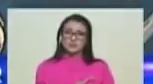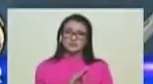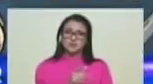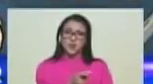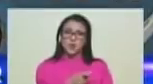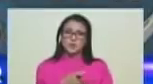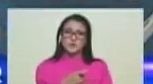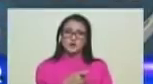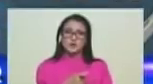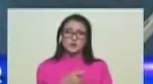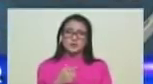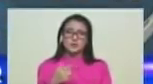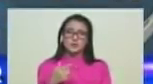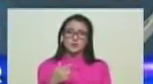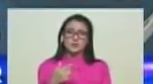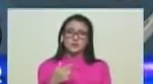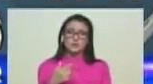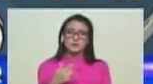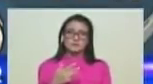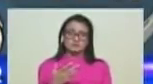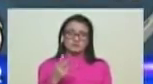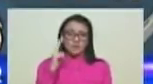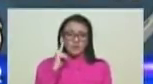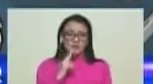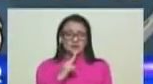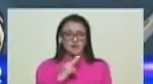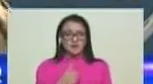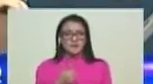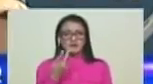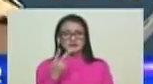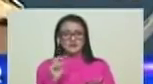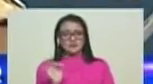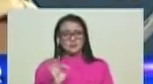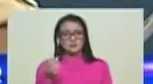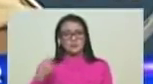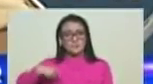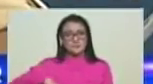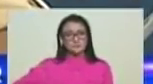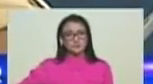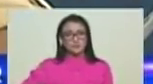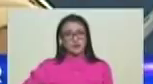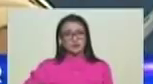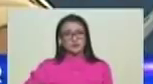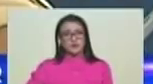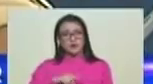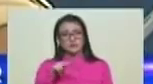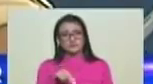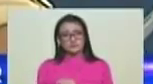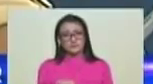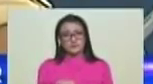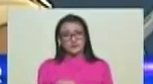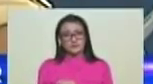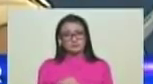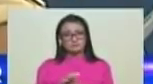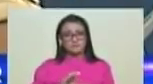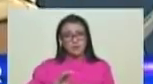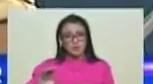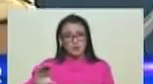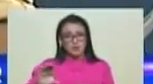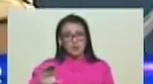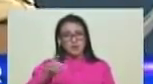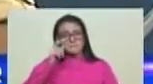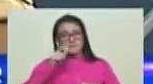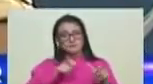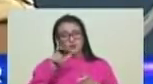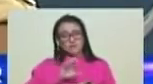gobierno bolivariano, que invierte más del 70% de su presupuesto, del presupuesto nacional, lo invierte en las